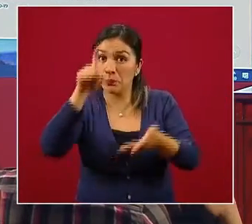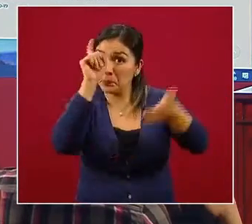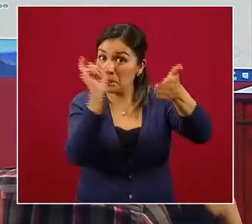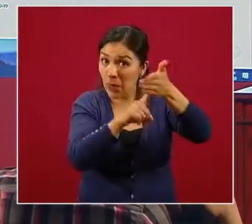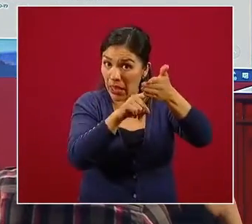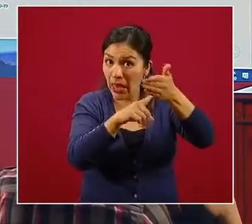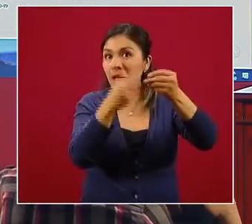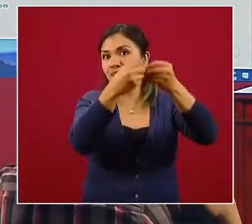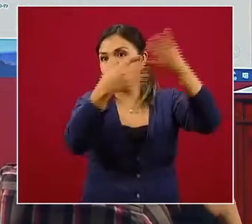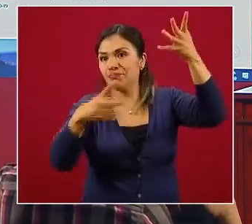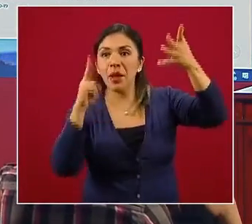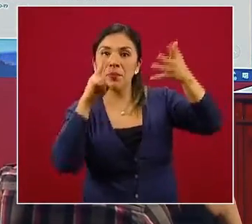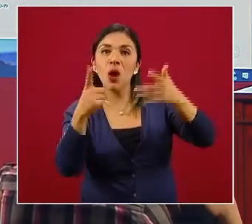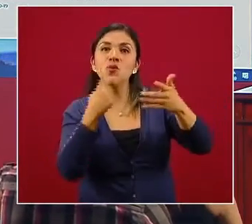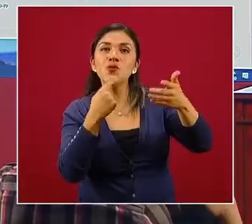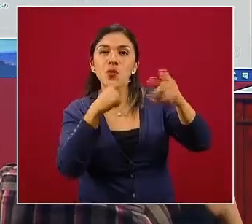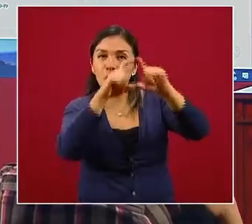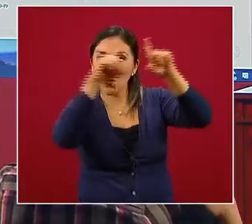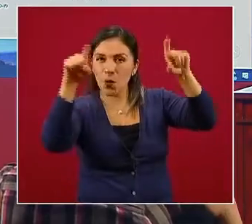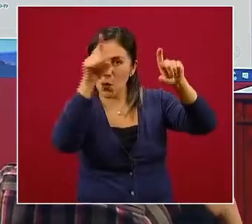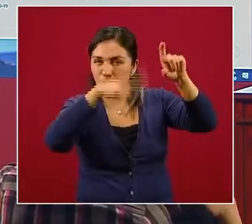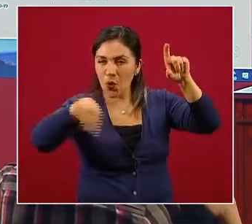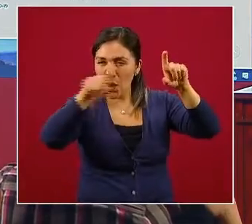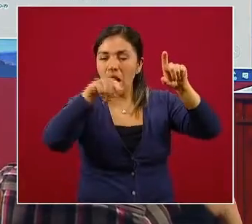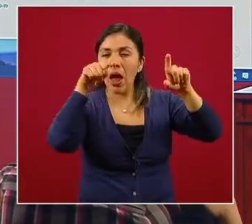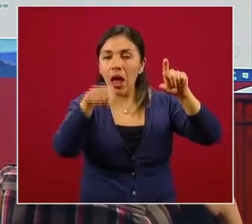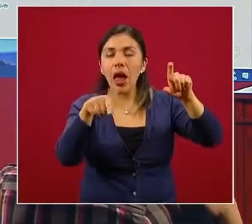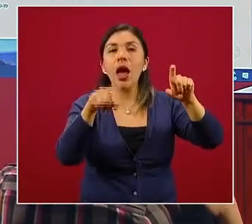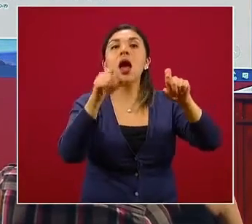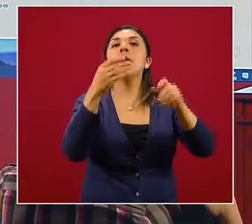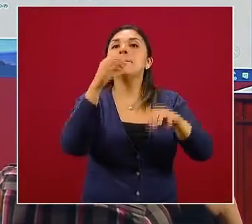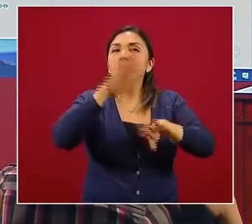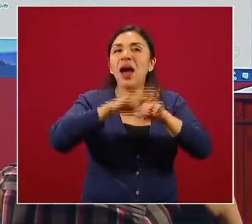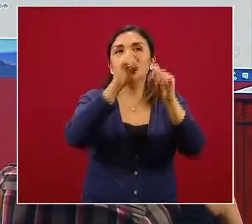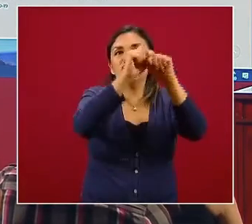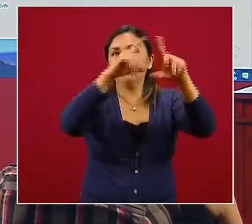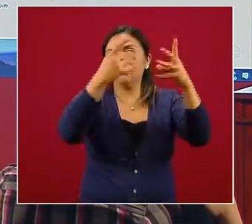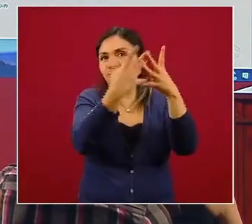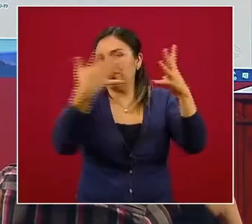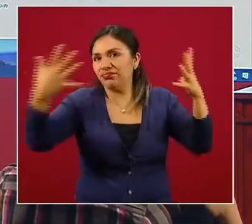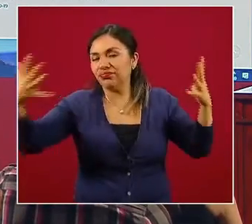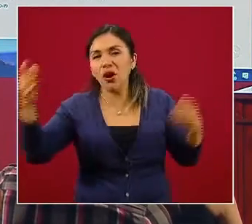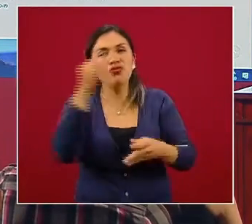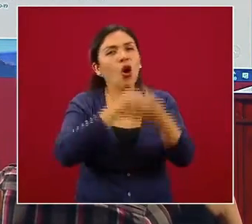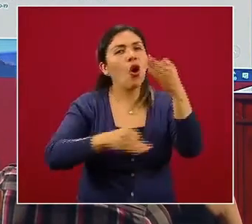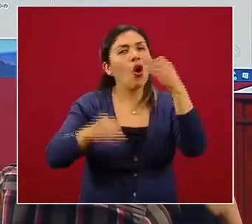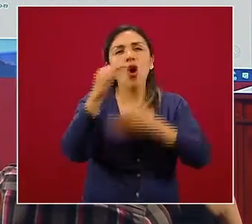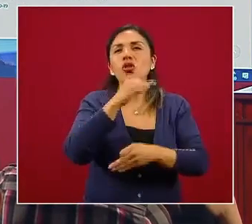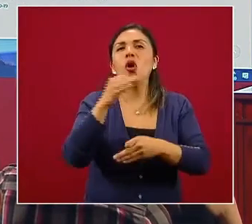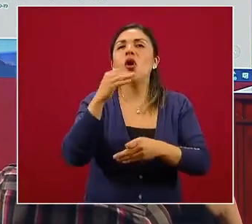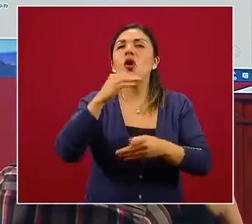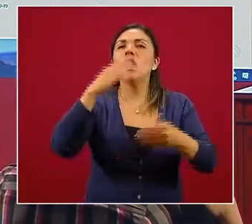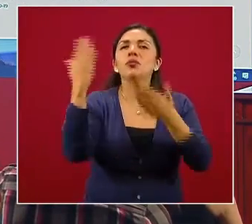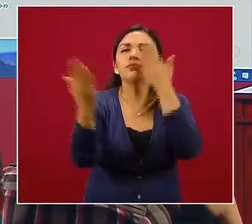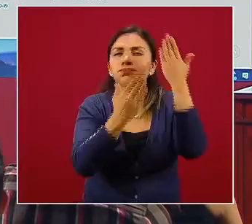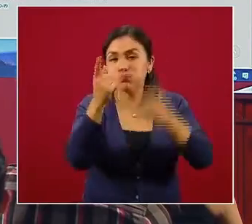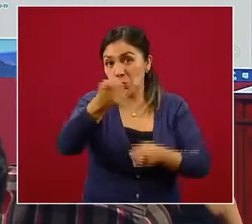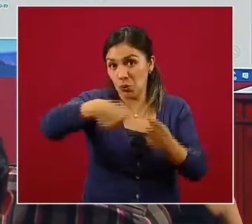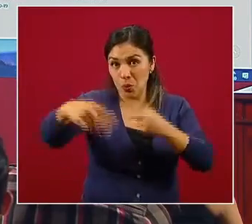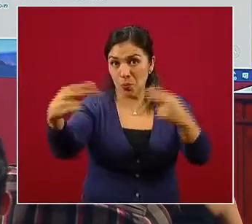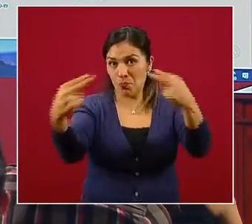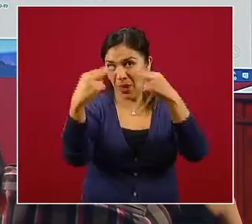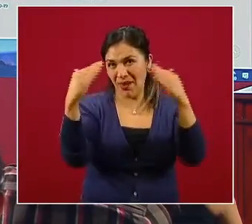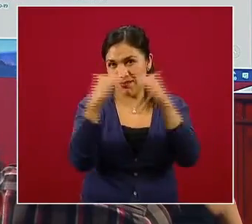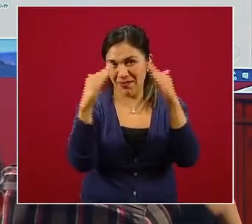ya lo hicimos, por eso está en rojo, en documentos de consulta, nos lleva a esta sección en donde están todos los documentos que ustedes que nos están viendo